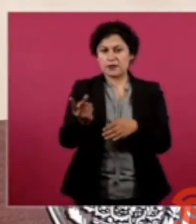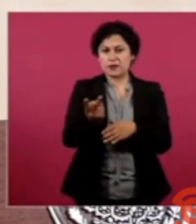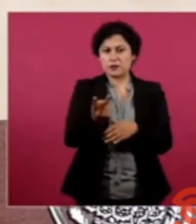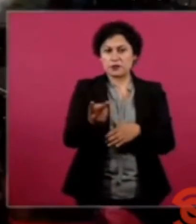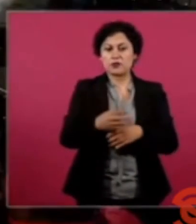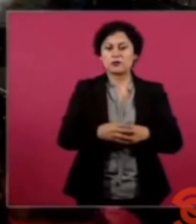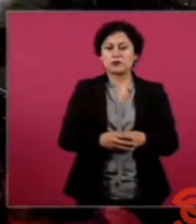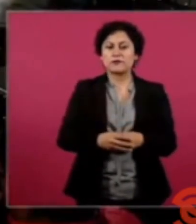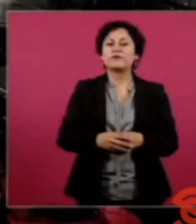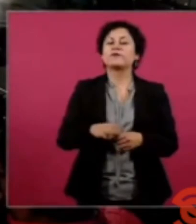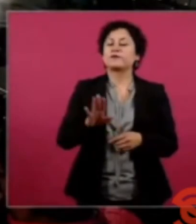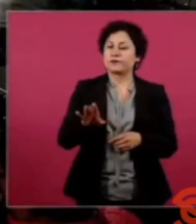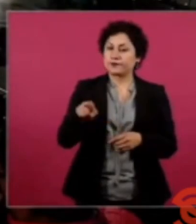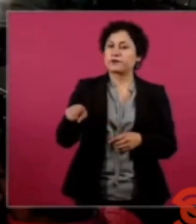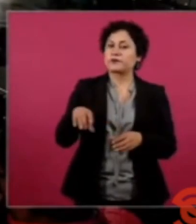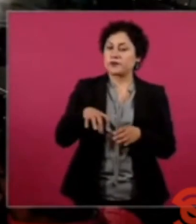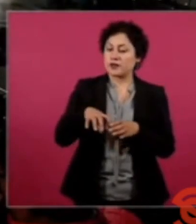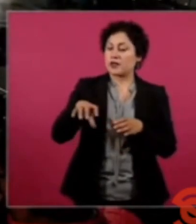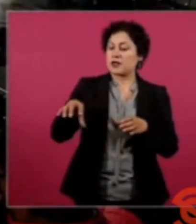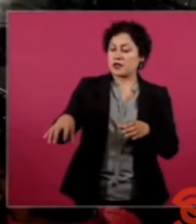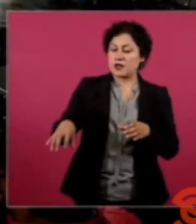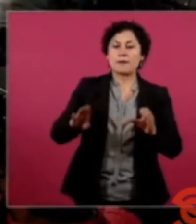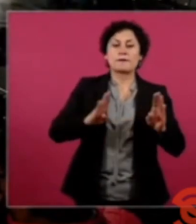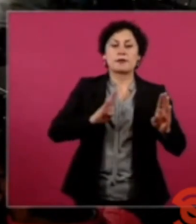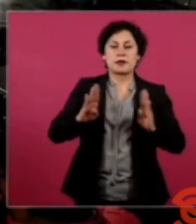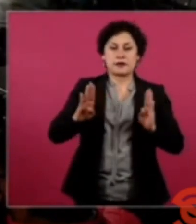¿Mande? Y había un sector militar, sí.